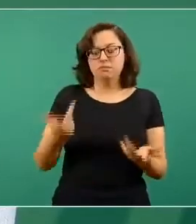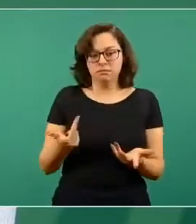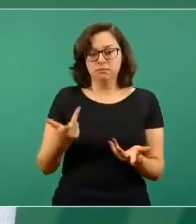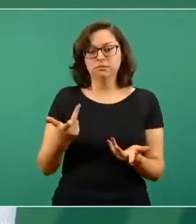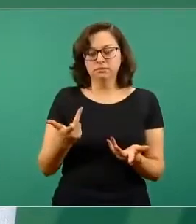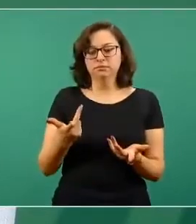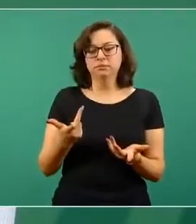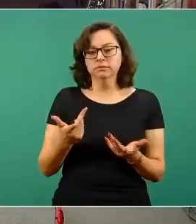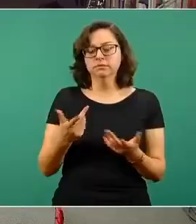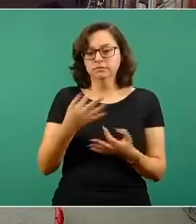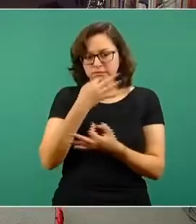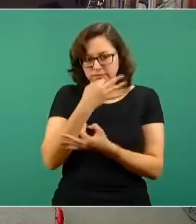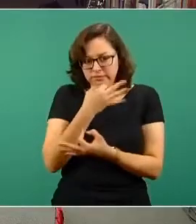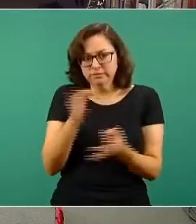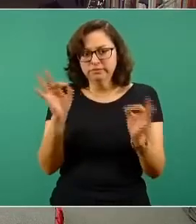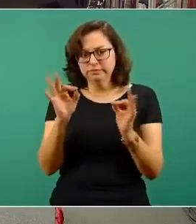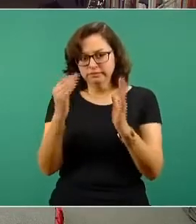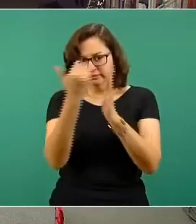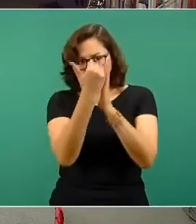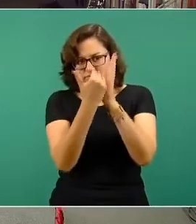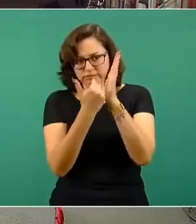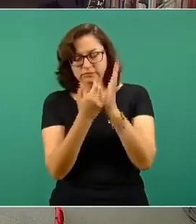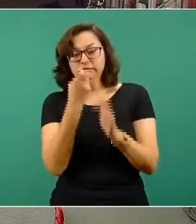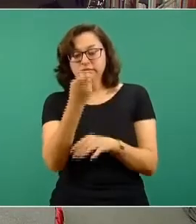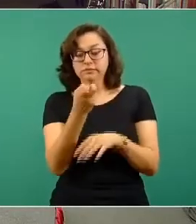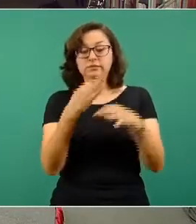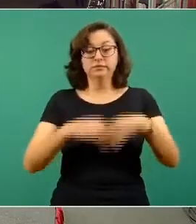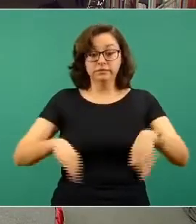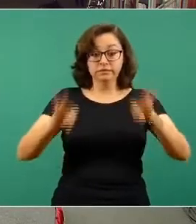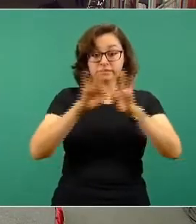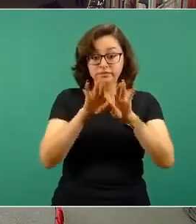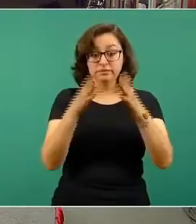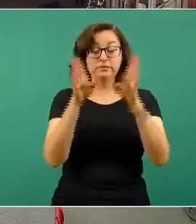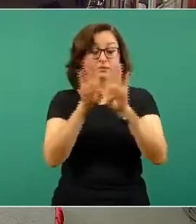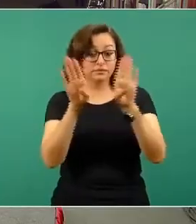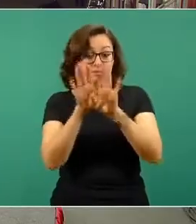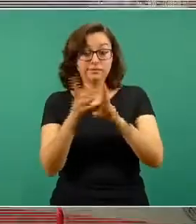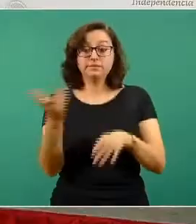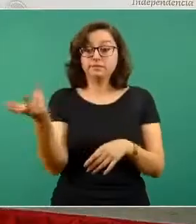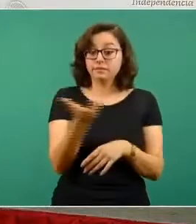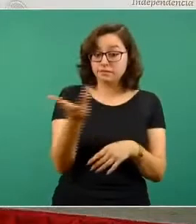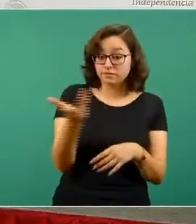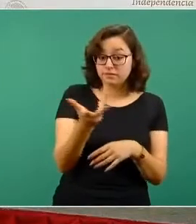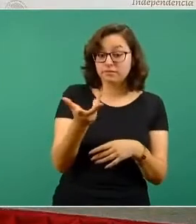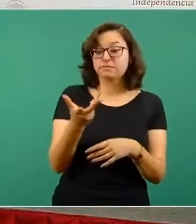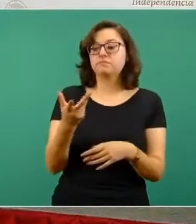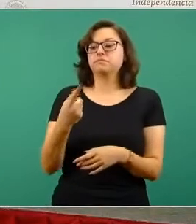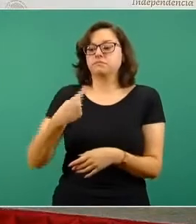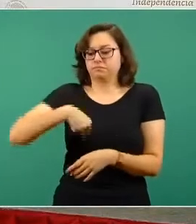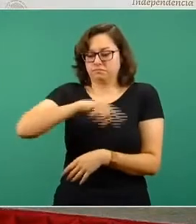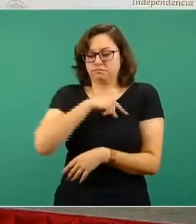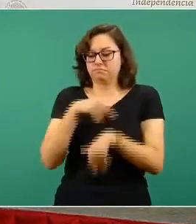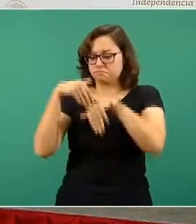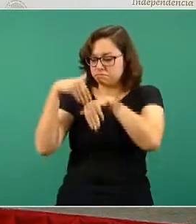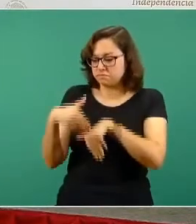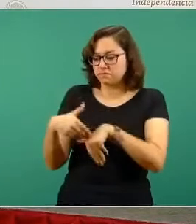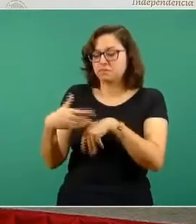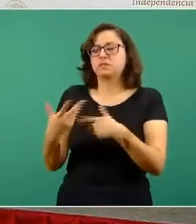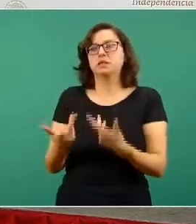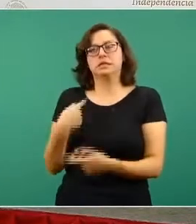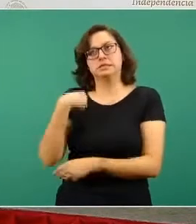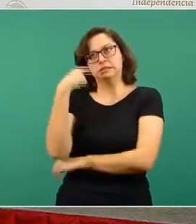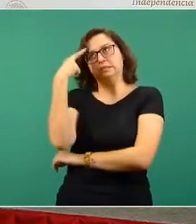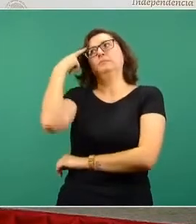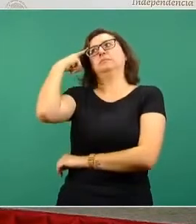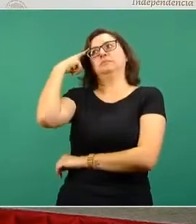estamos emitiendo, ¿no? Y aquí lo importante es el llamado a ponerlas en práctica. Programémonos para poder poner en